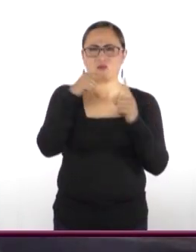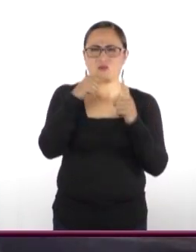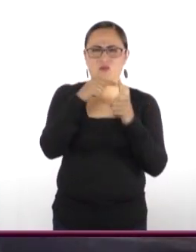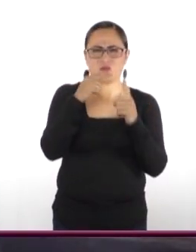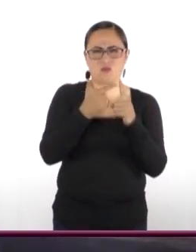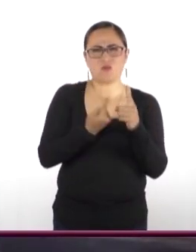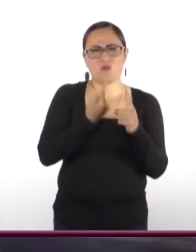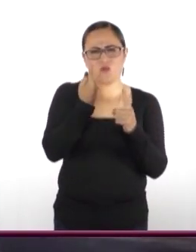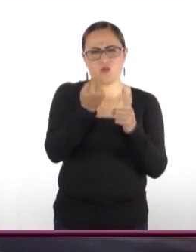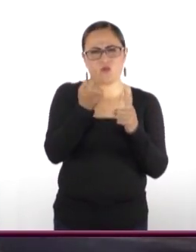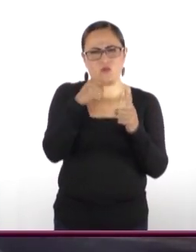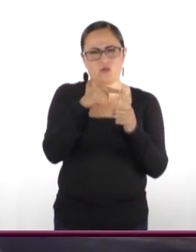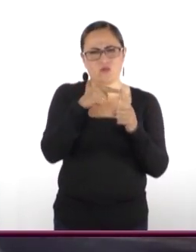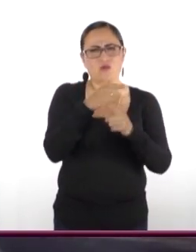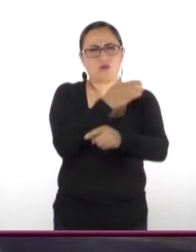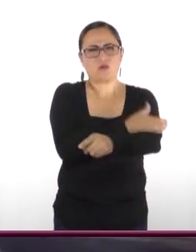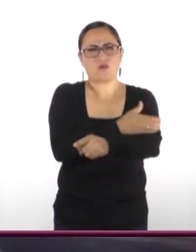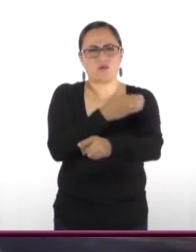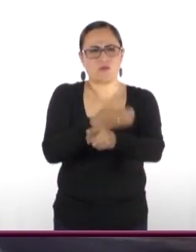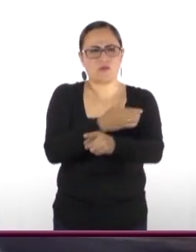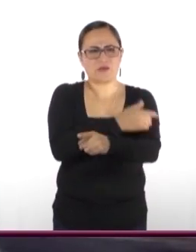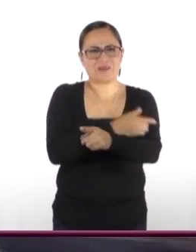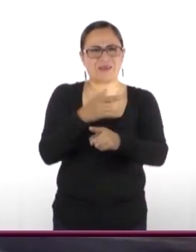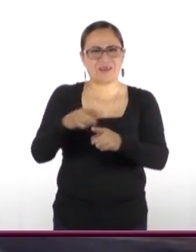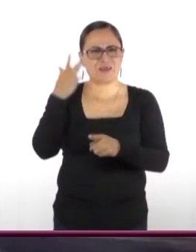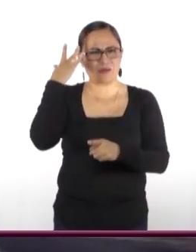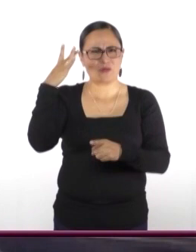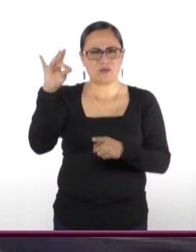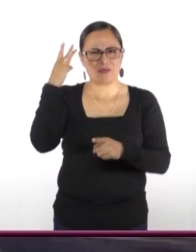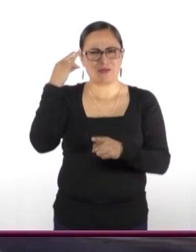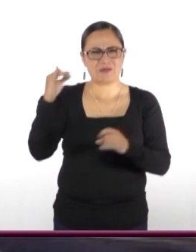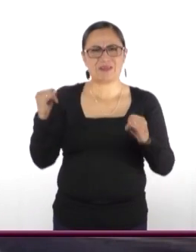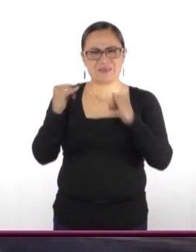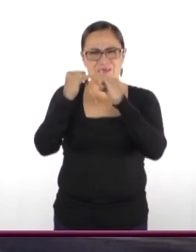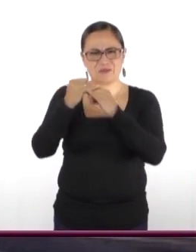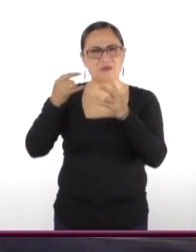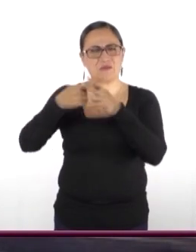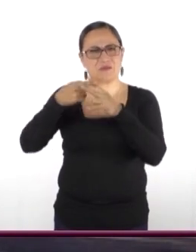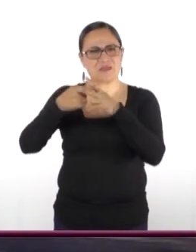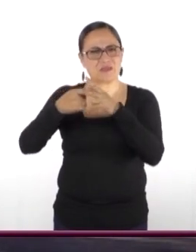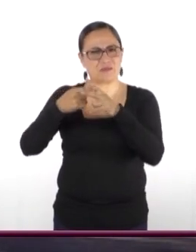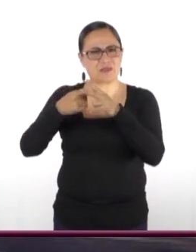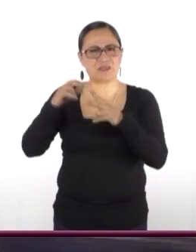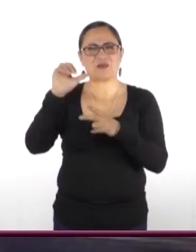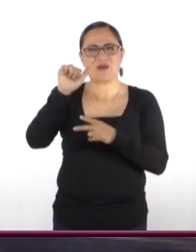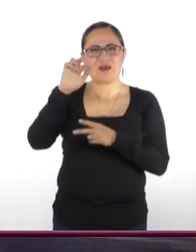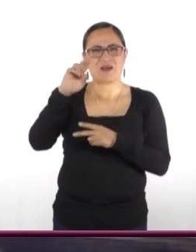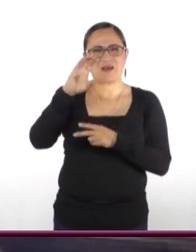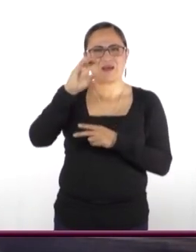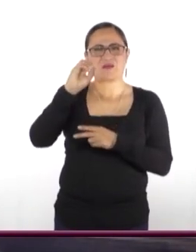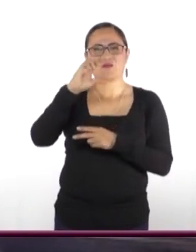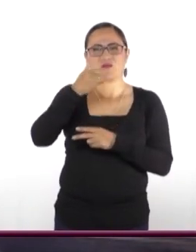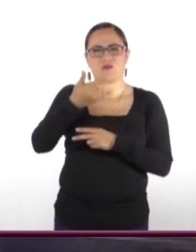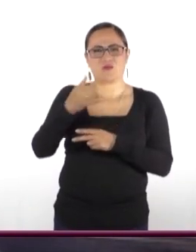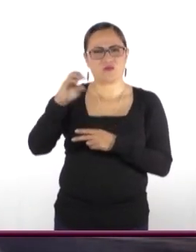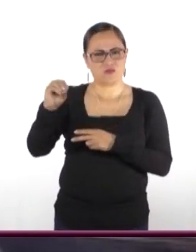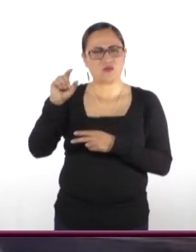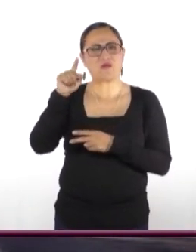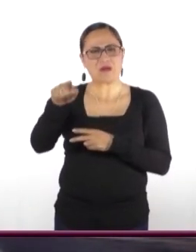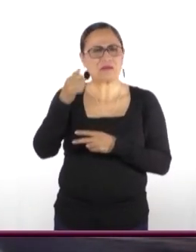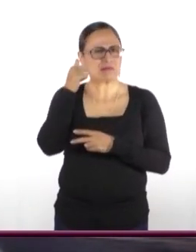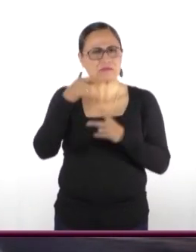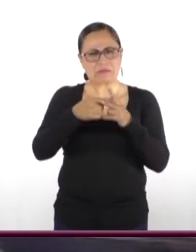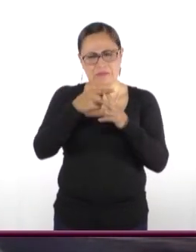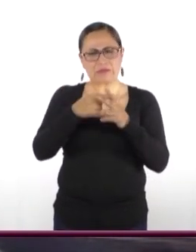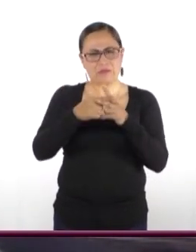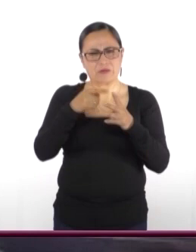que me gustaría mencionar es a tengo uno de mis colegas en la unidad Cuernavaca del Instituto de Matemáticas, Aubin Arroyo. Él es matemático, que